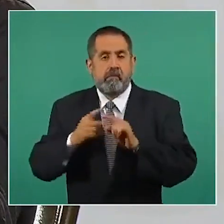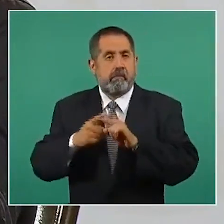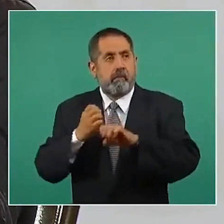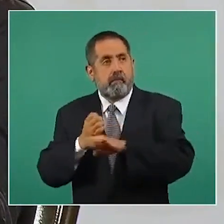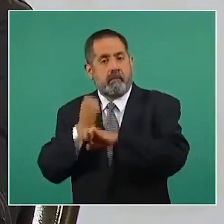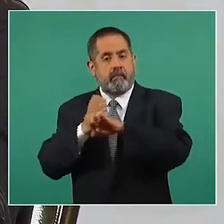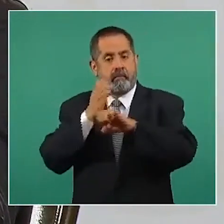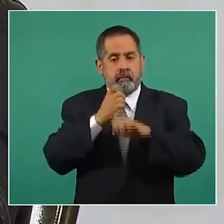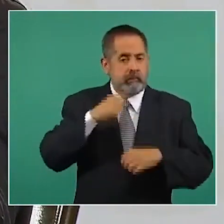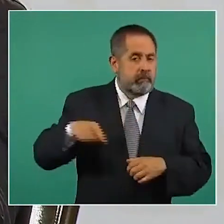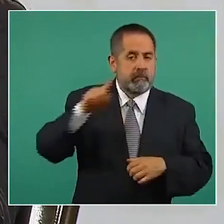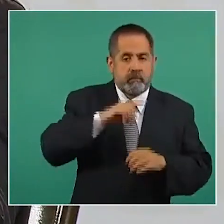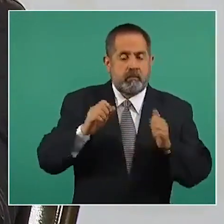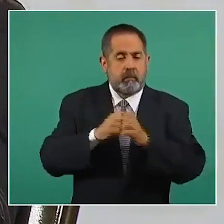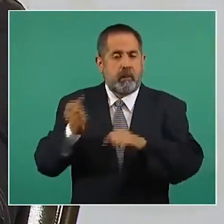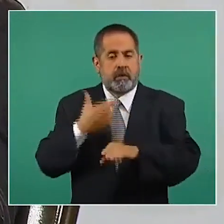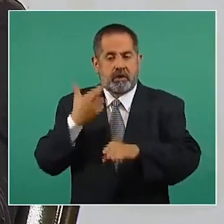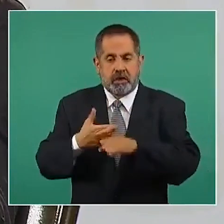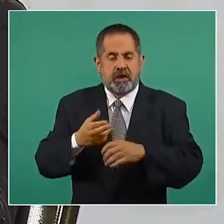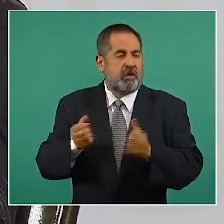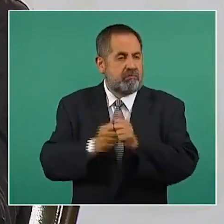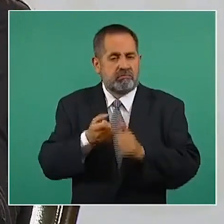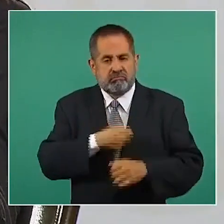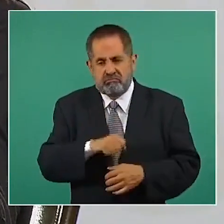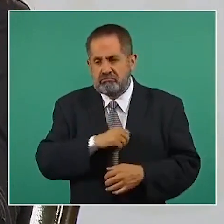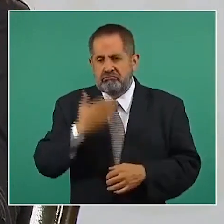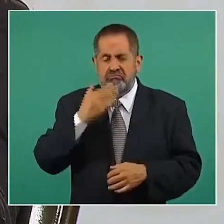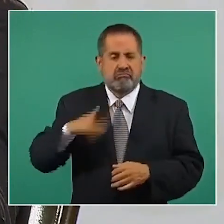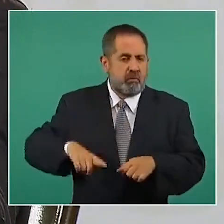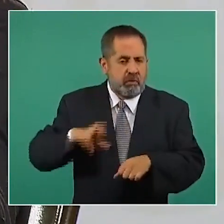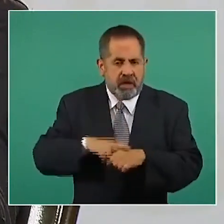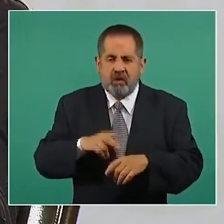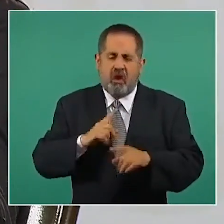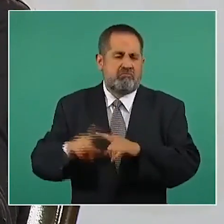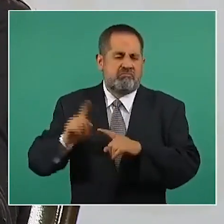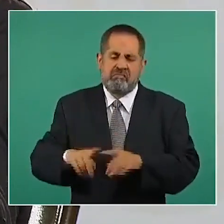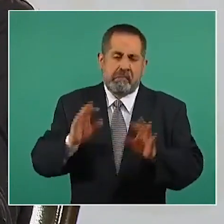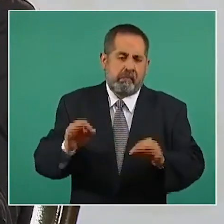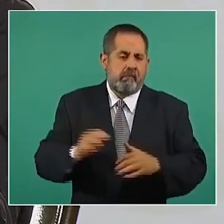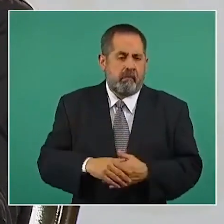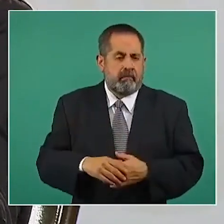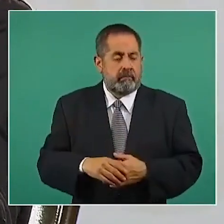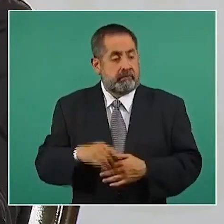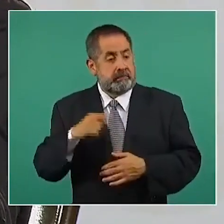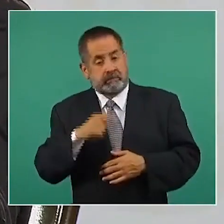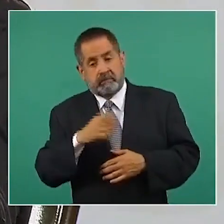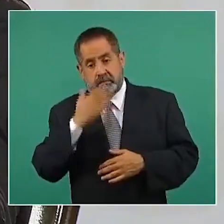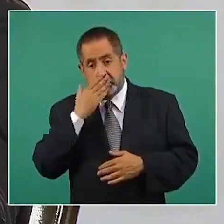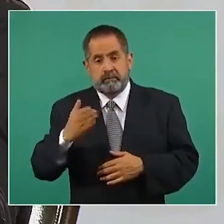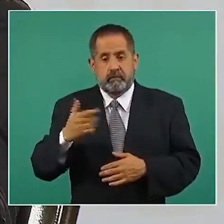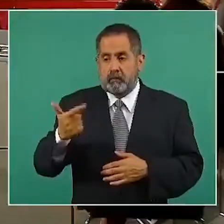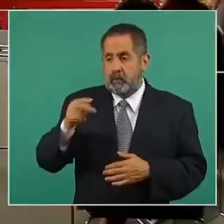entidades federativas a través de sus secretarías de salud y los gobernadores directamente, la SINSAE evidentemente, la